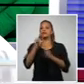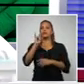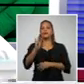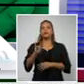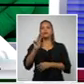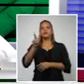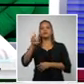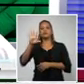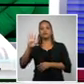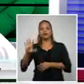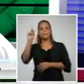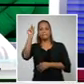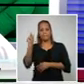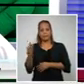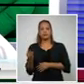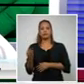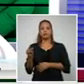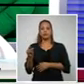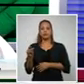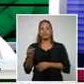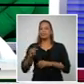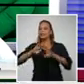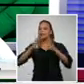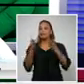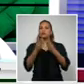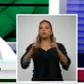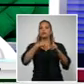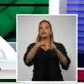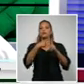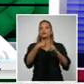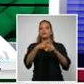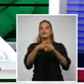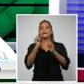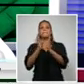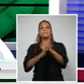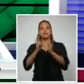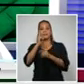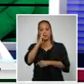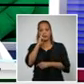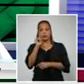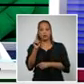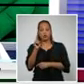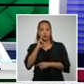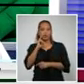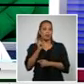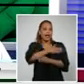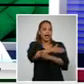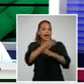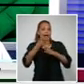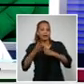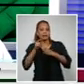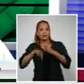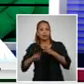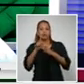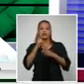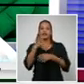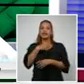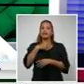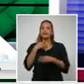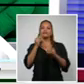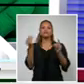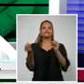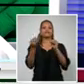10.925 personas de los diagnosticados del 1 de noviembre a la fecha que tienen como fuente de